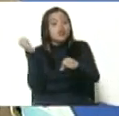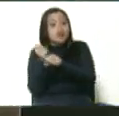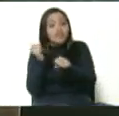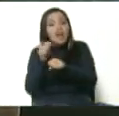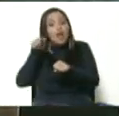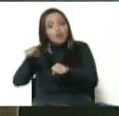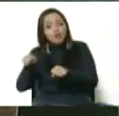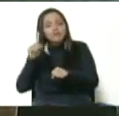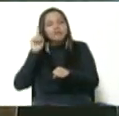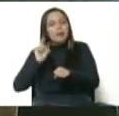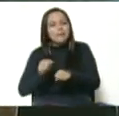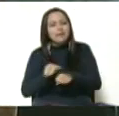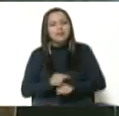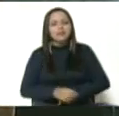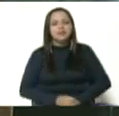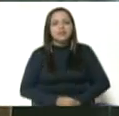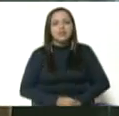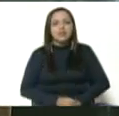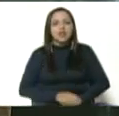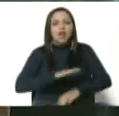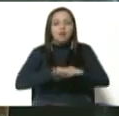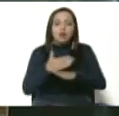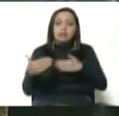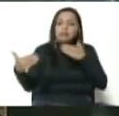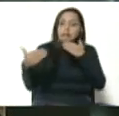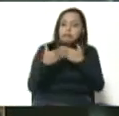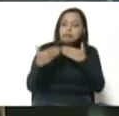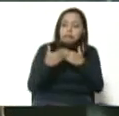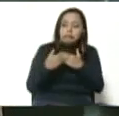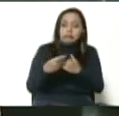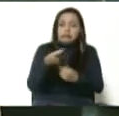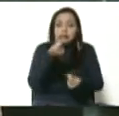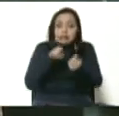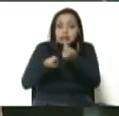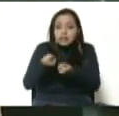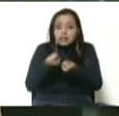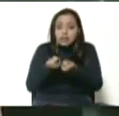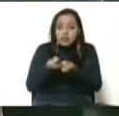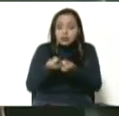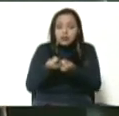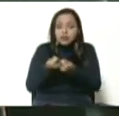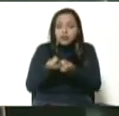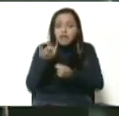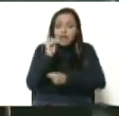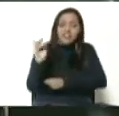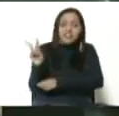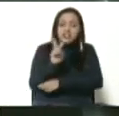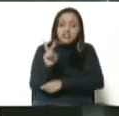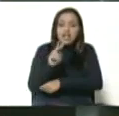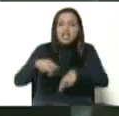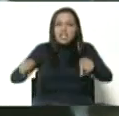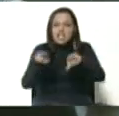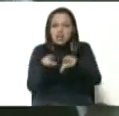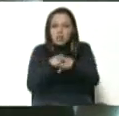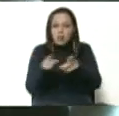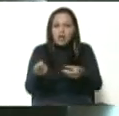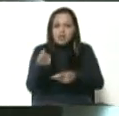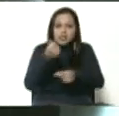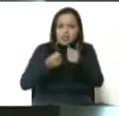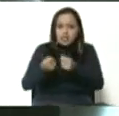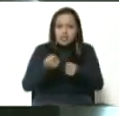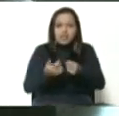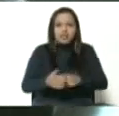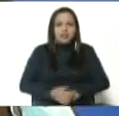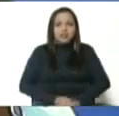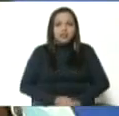trabajadores. Porque si atacas el ingreso de un país, como ha sido atacado el ingreso de nuestro principal